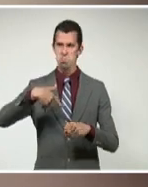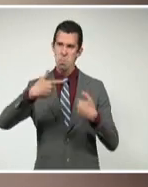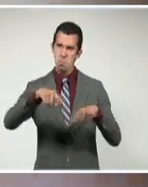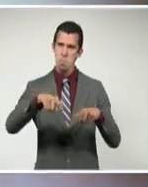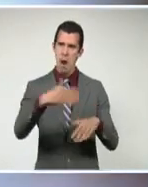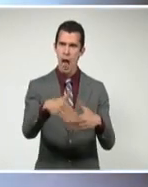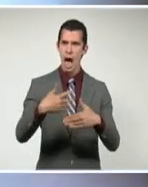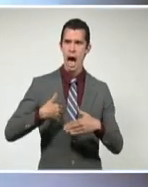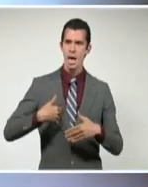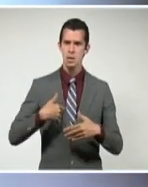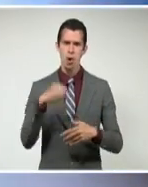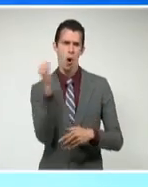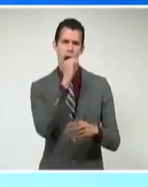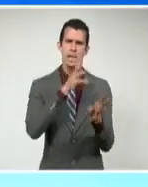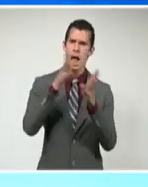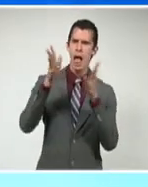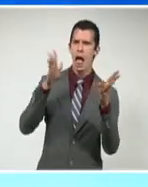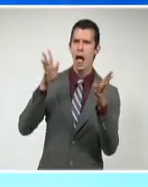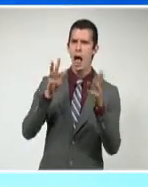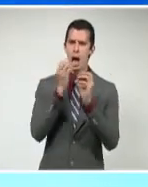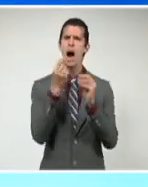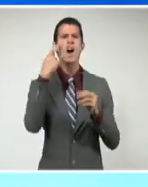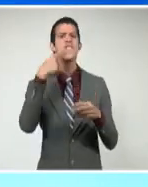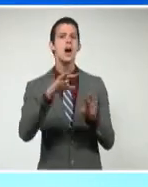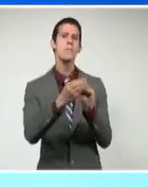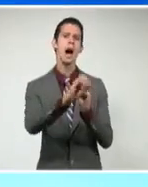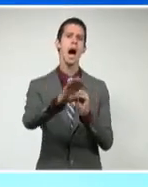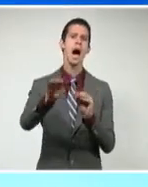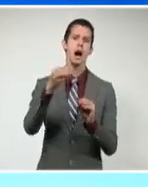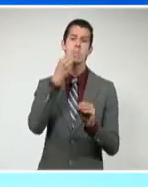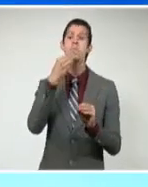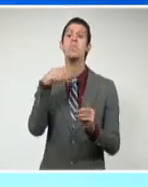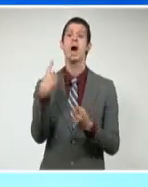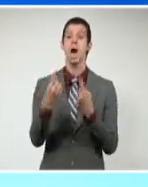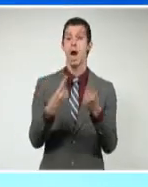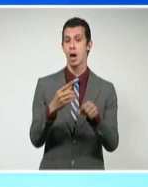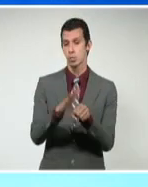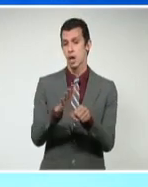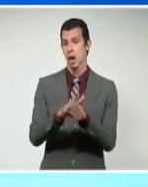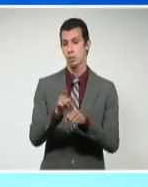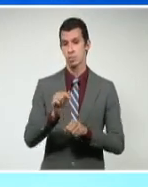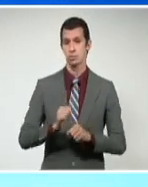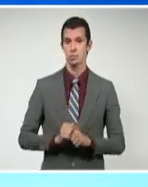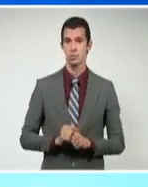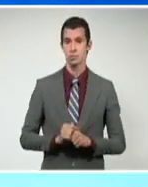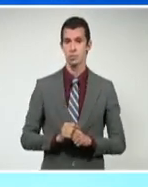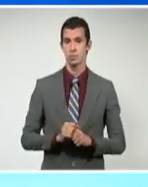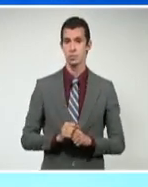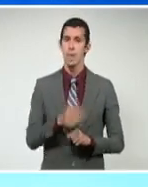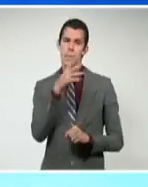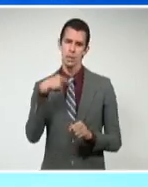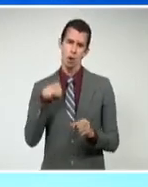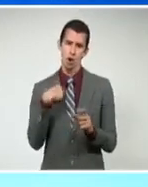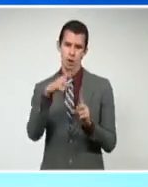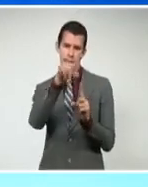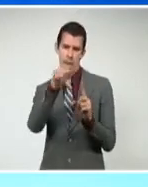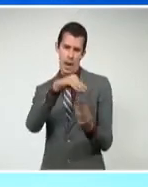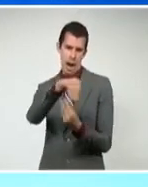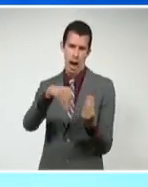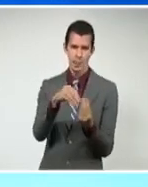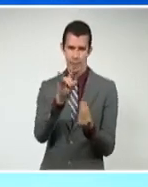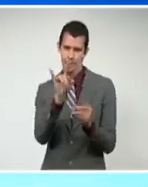tema, las diferencias entre unos, entre esos y otros, a veces pueden ser muy, muy sutiles.